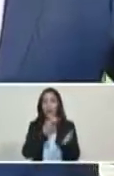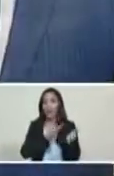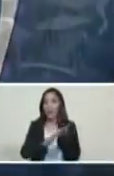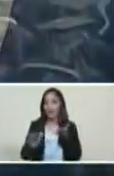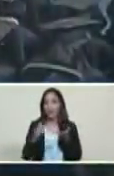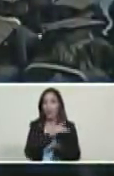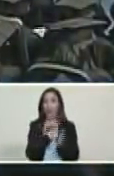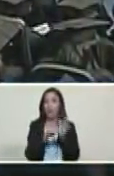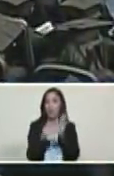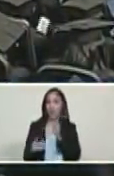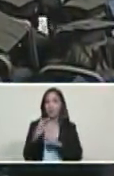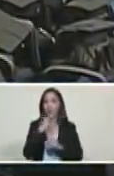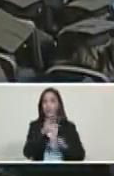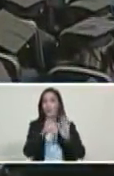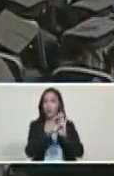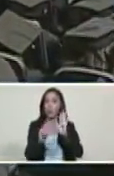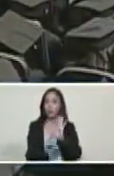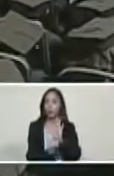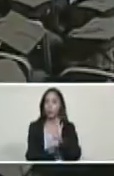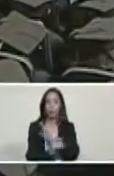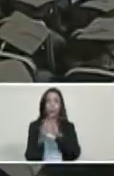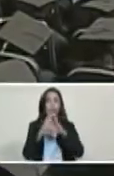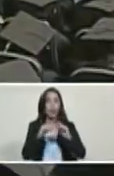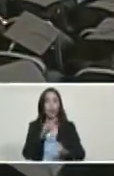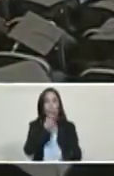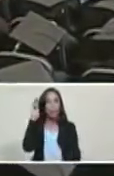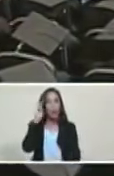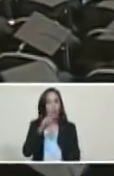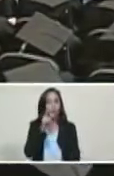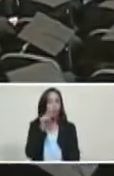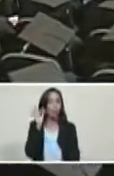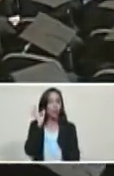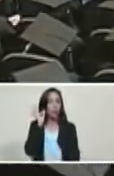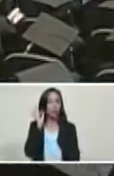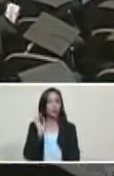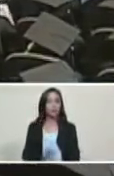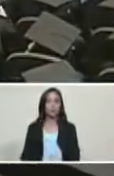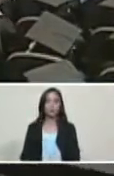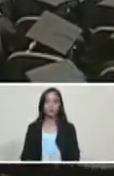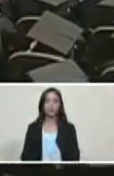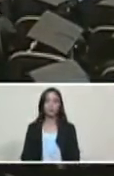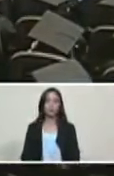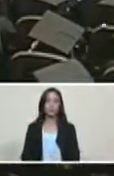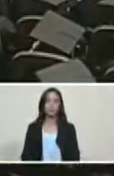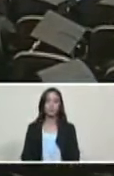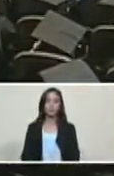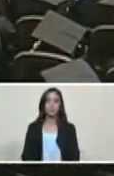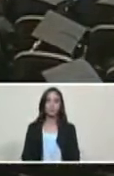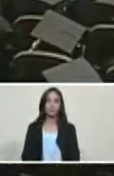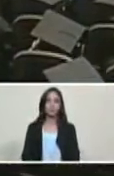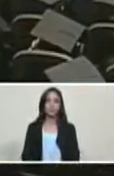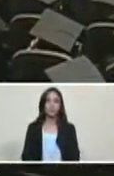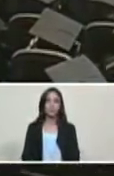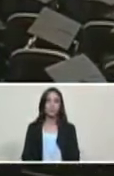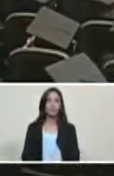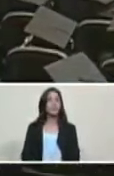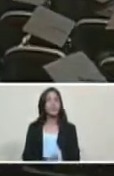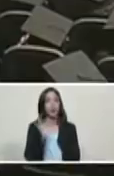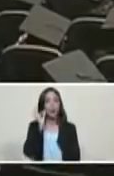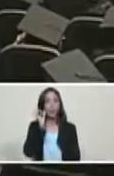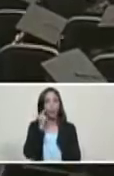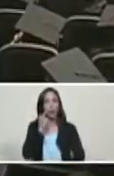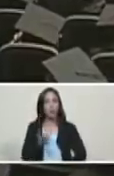como un derecho fundamental de los educadores y educadoras venezolanos. Y Yasmeli